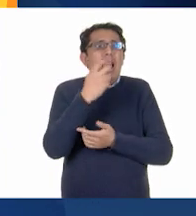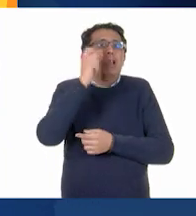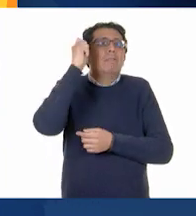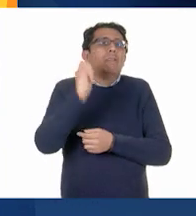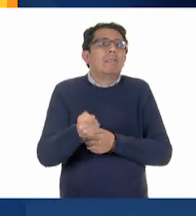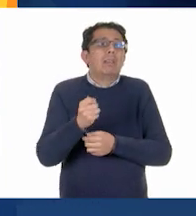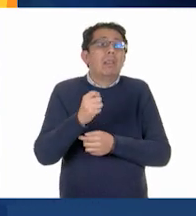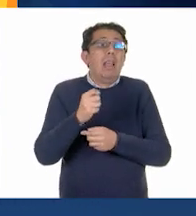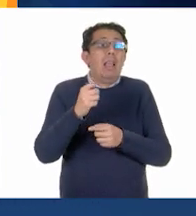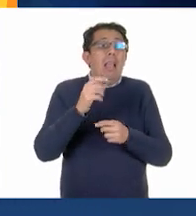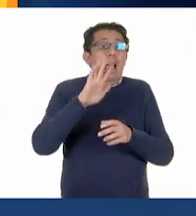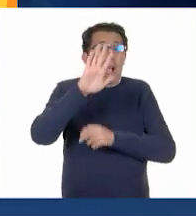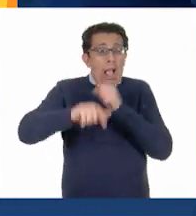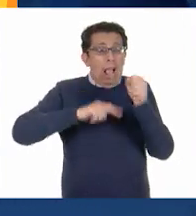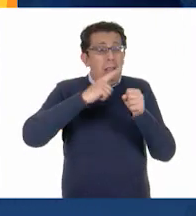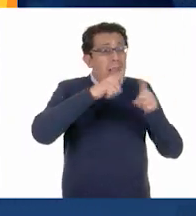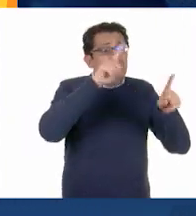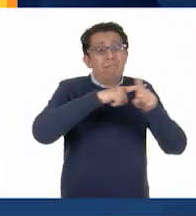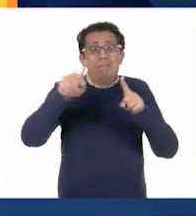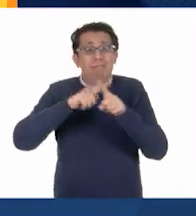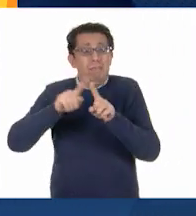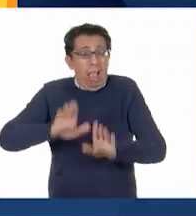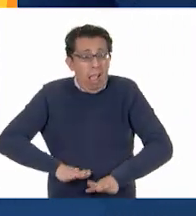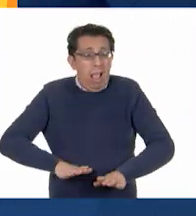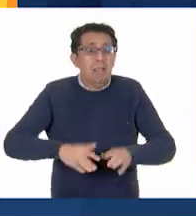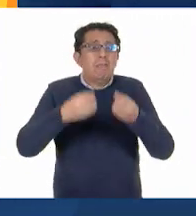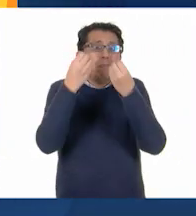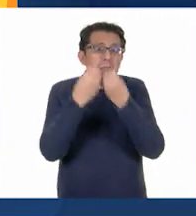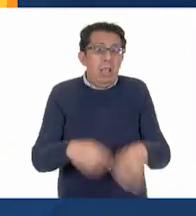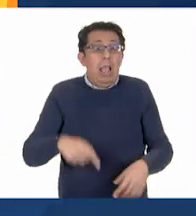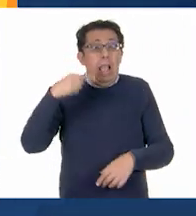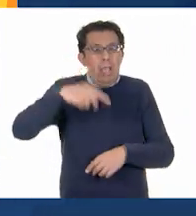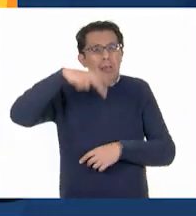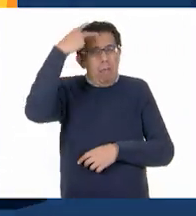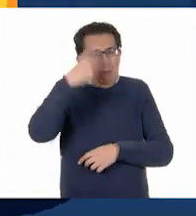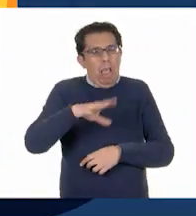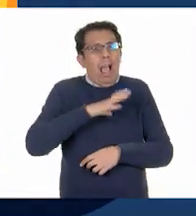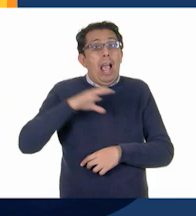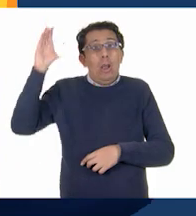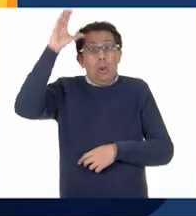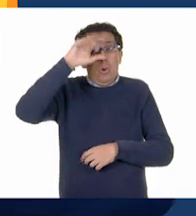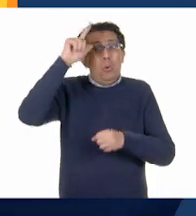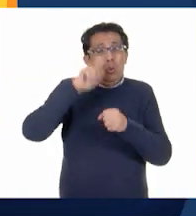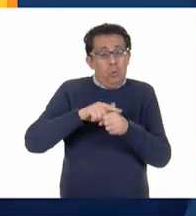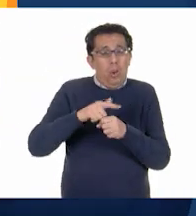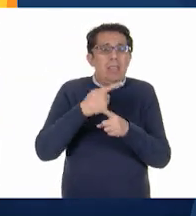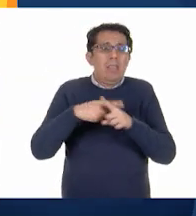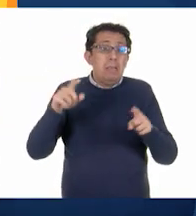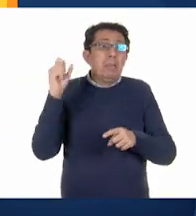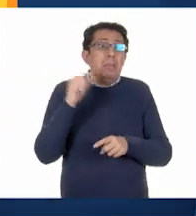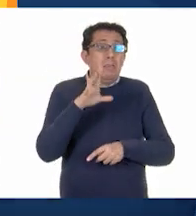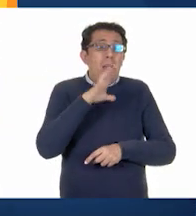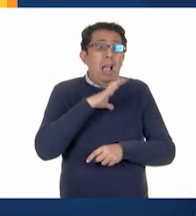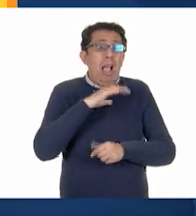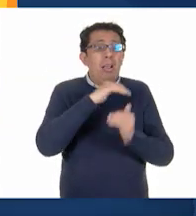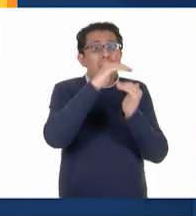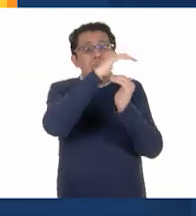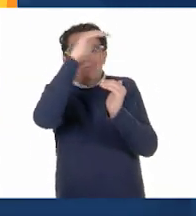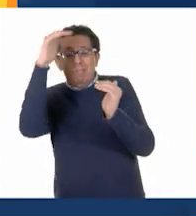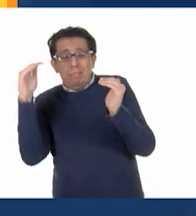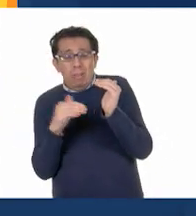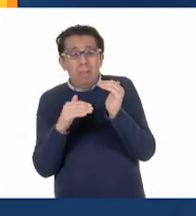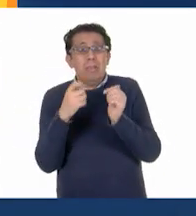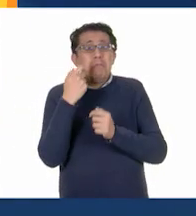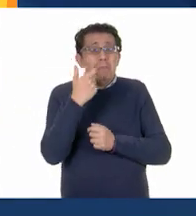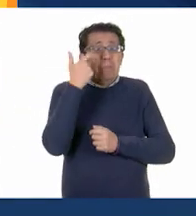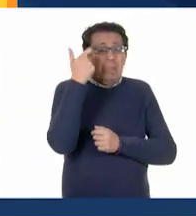y suelos fértiles. México es un país donde viven culturas diferentes, donde existe una enorme desigualdad. Es decir, los recursos y oportunidades